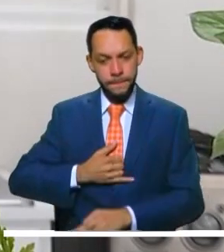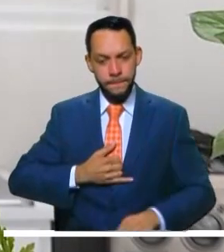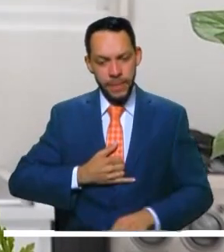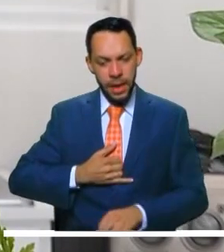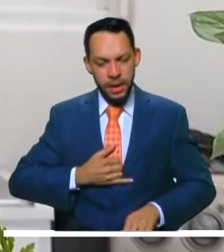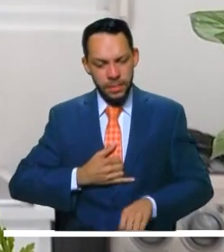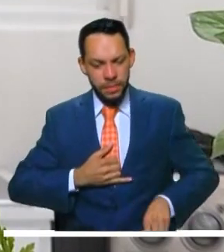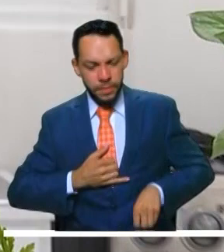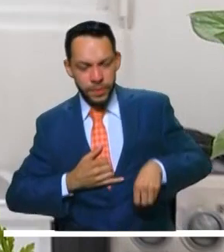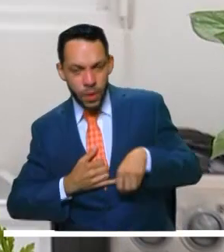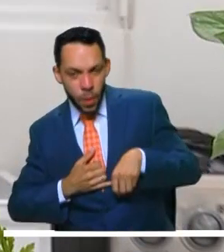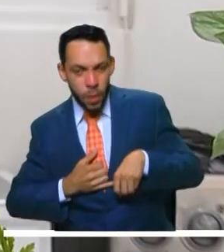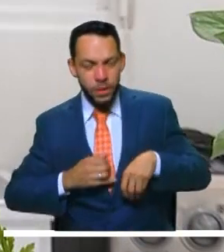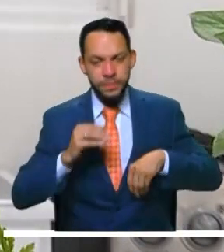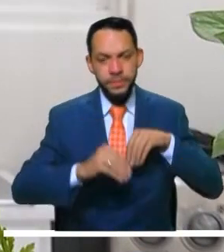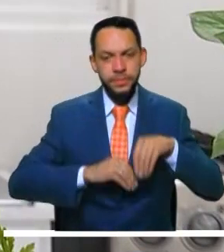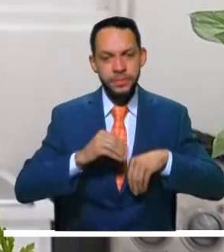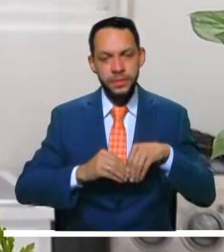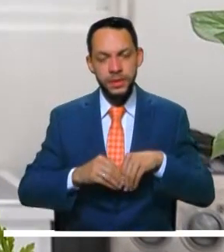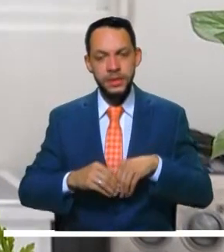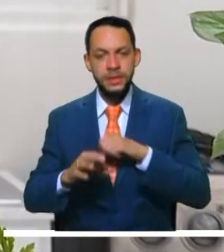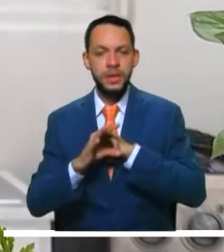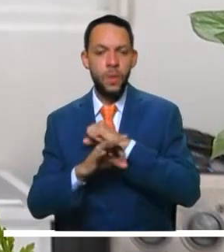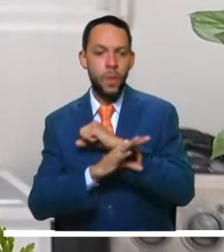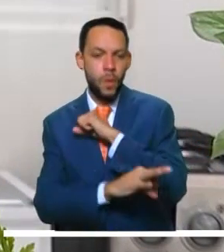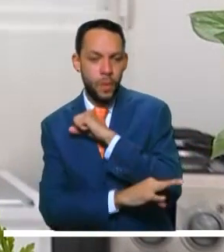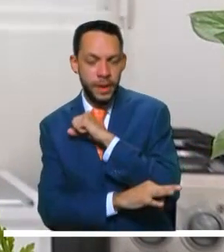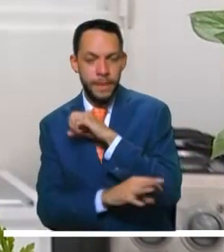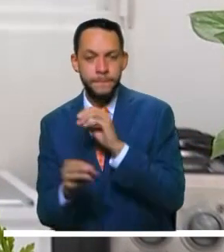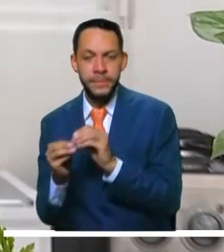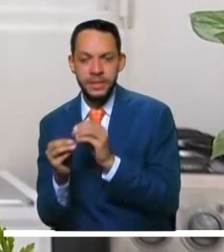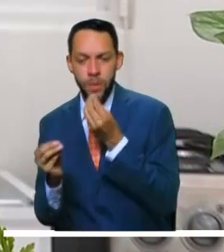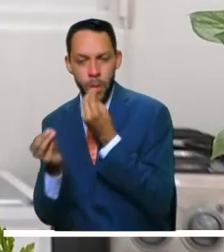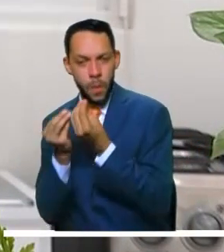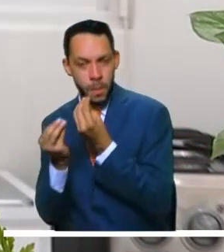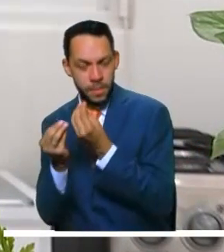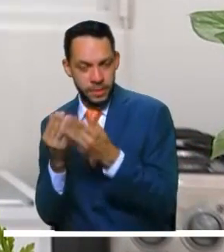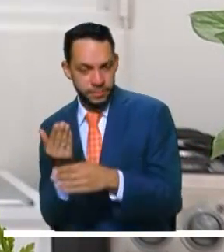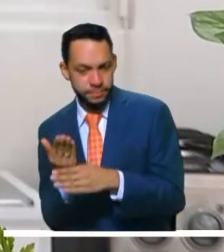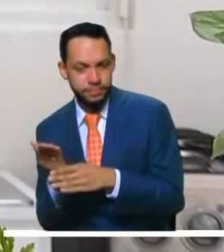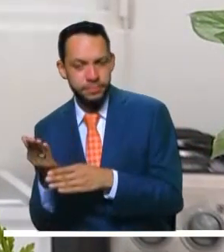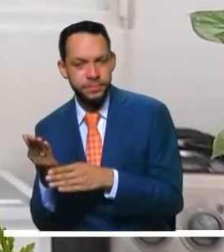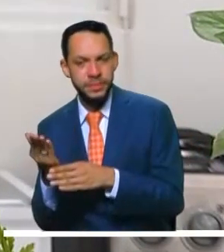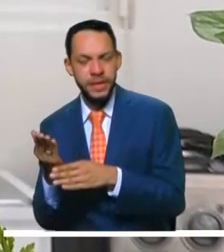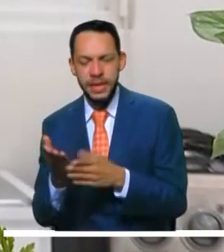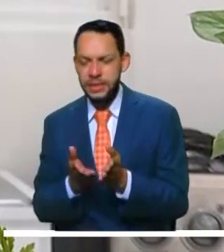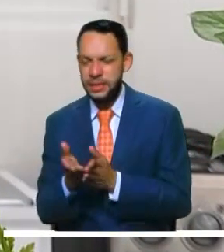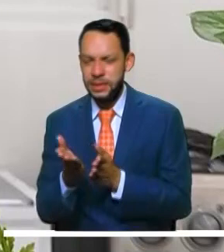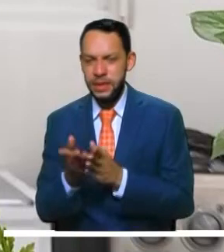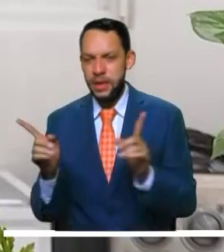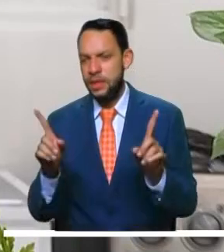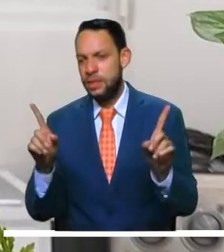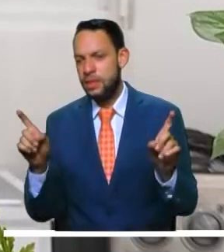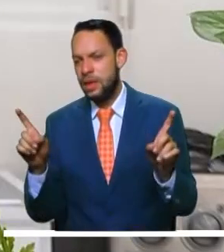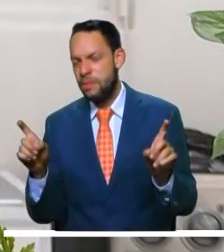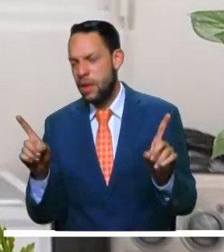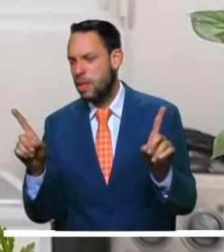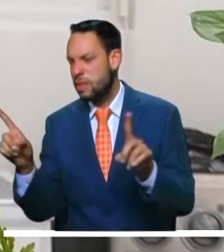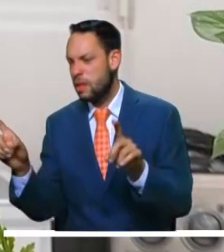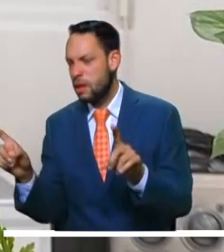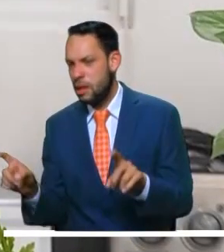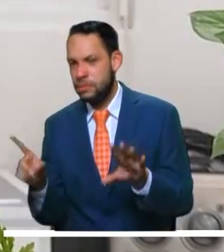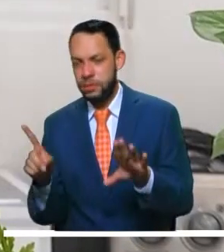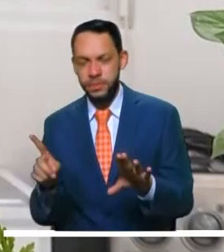intestinal, y es la psiconutrición. Vamos a ir a hablar un poco de este tema, en qué consiste, qué es eso de